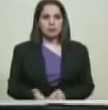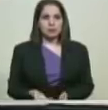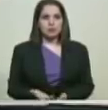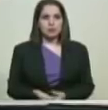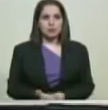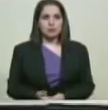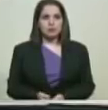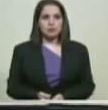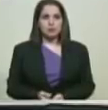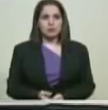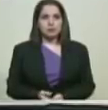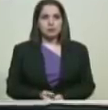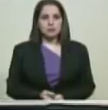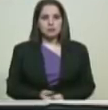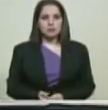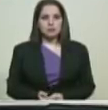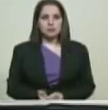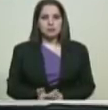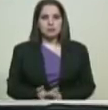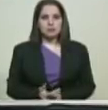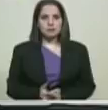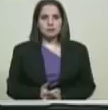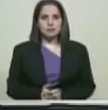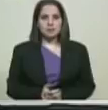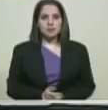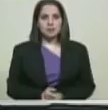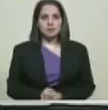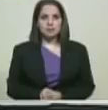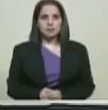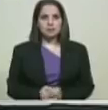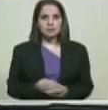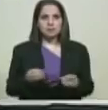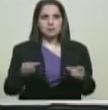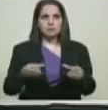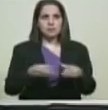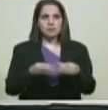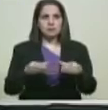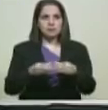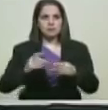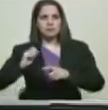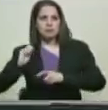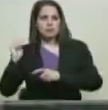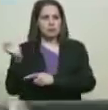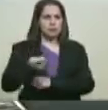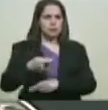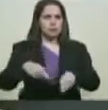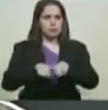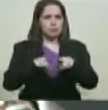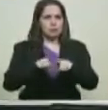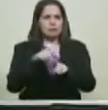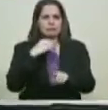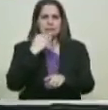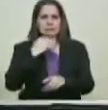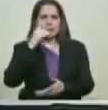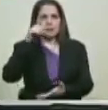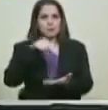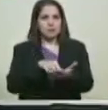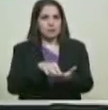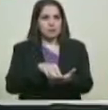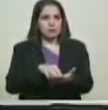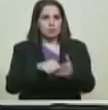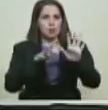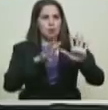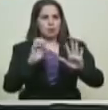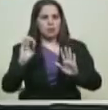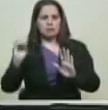23. Eso es un promedio en el béisbol, es un promedio casi de 1000. De 900 por lo